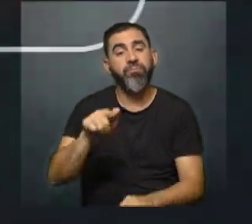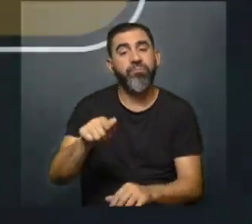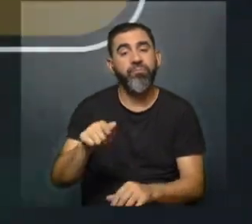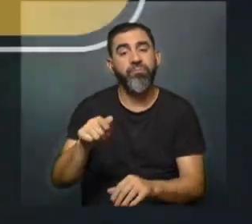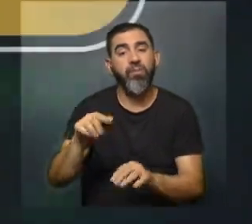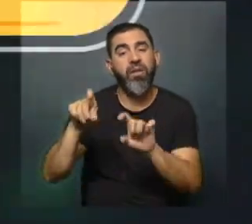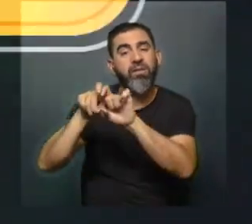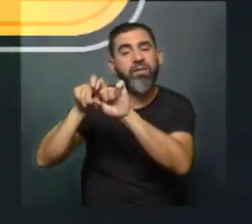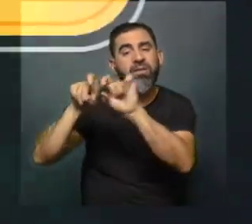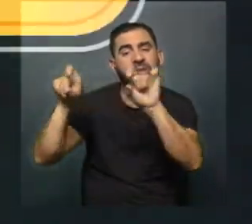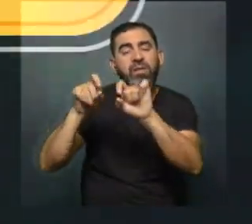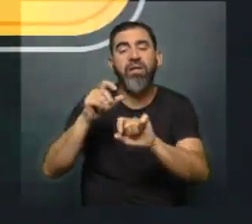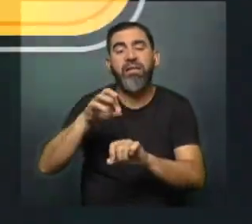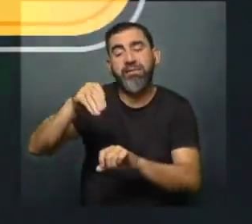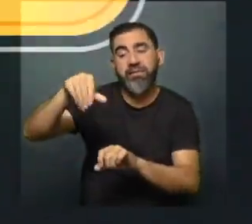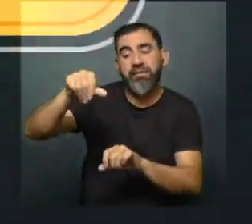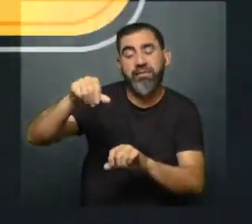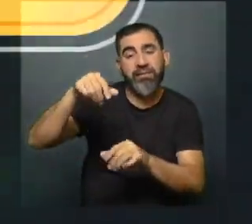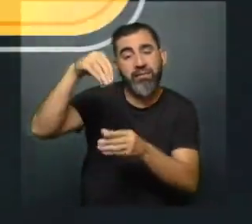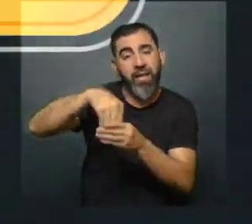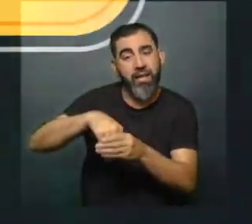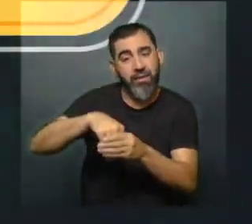sal de fosfato de calcio que está